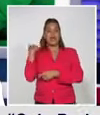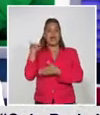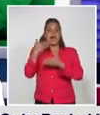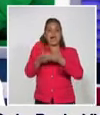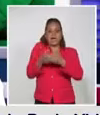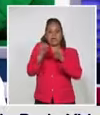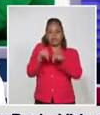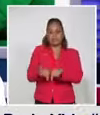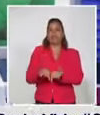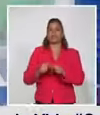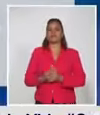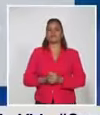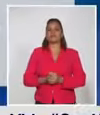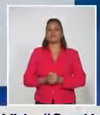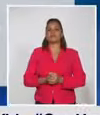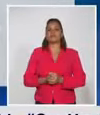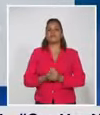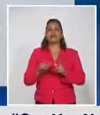provincias,